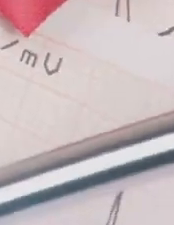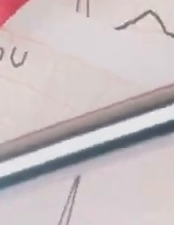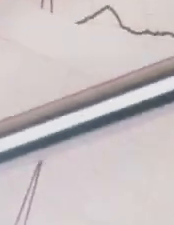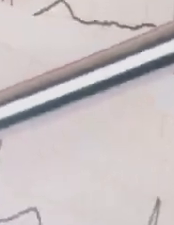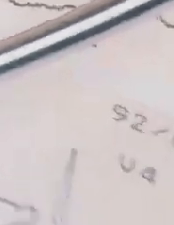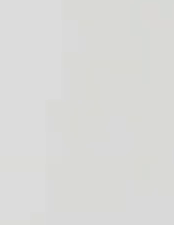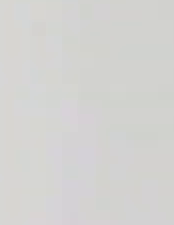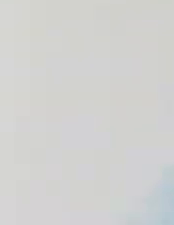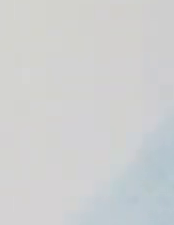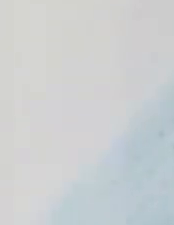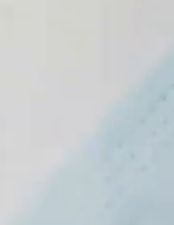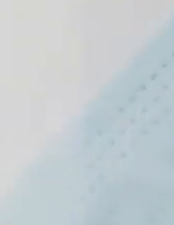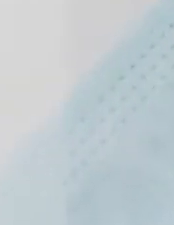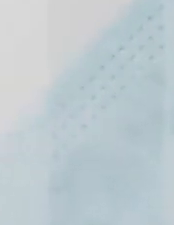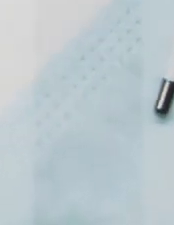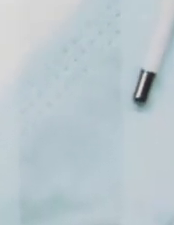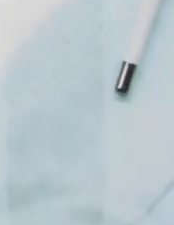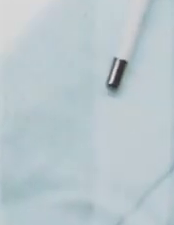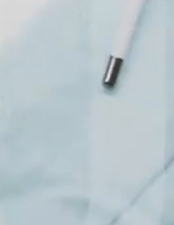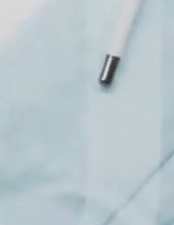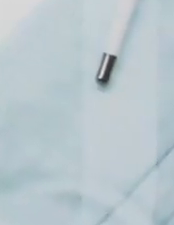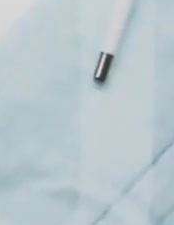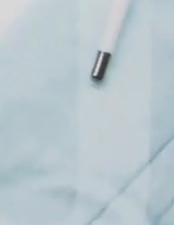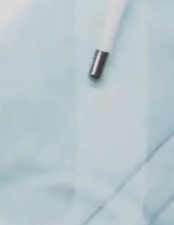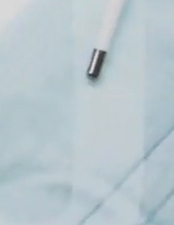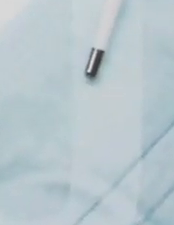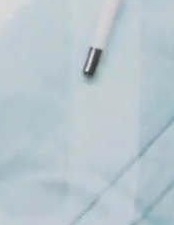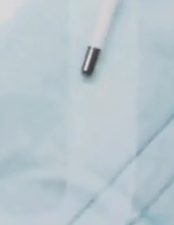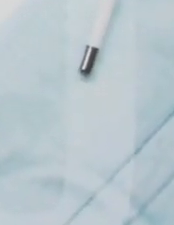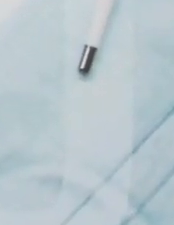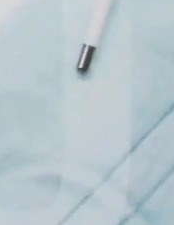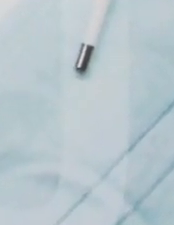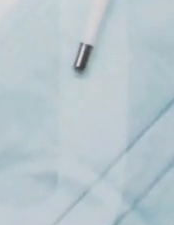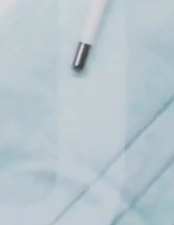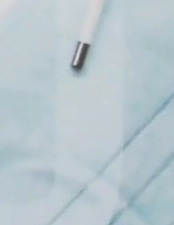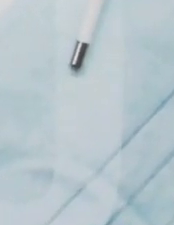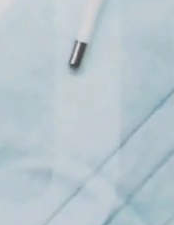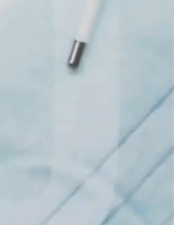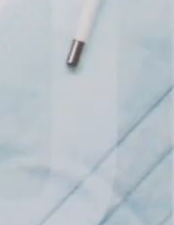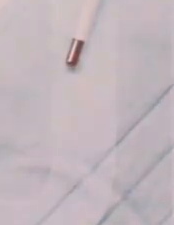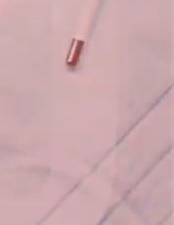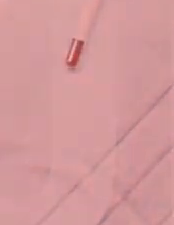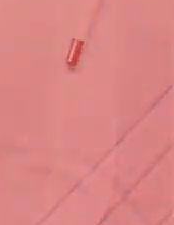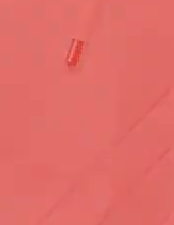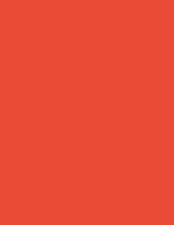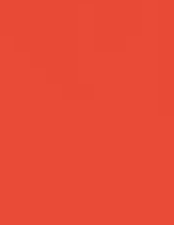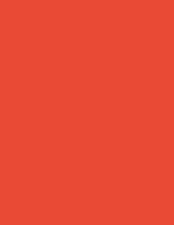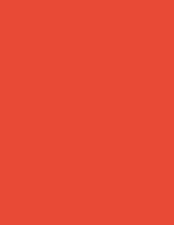Por Tu Salud, con el auspicio de...